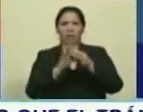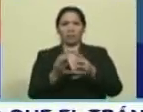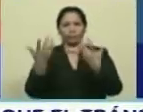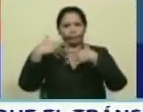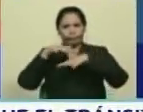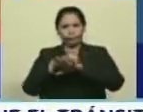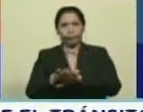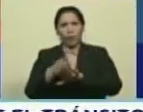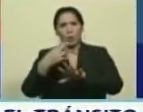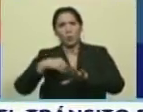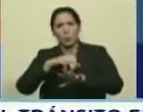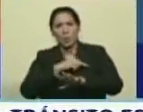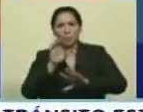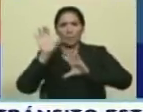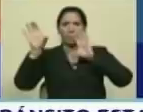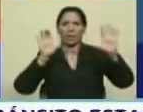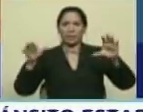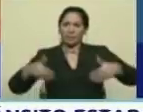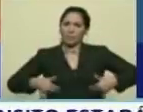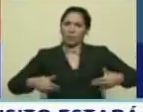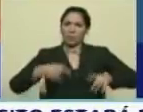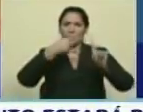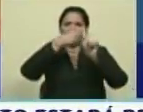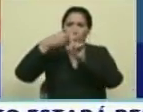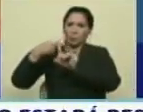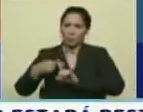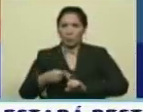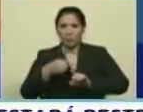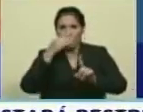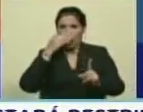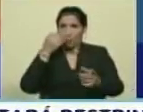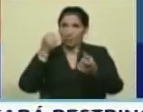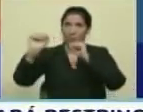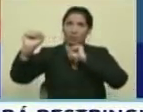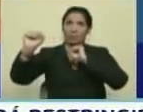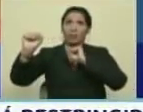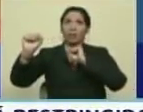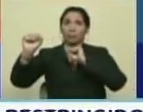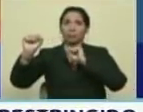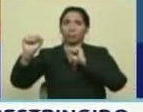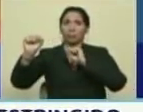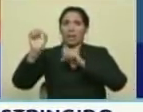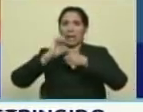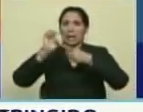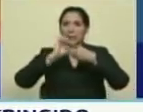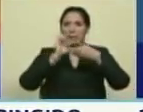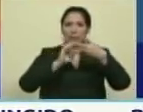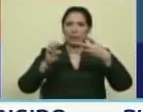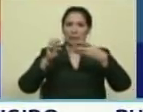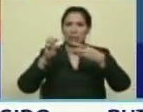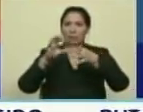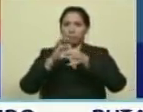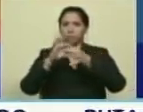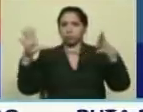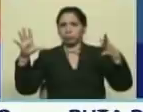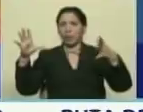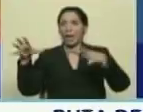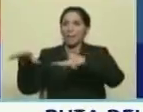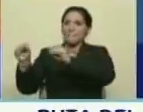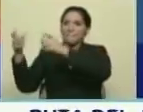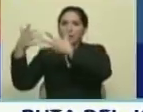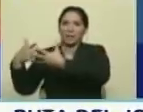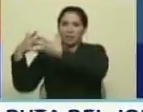y esfuerzos decisivos para enfrentar la estrategia divisionista del imperialismo. Se impone la